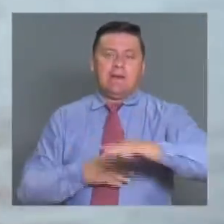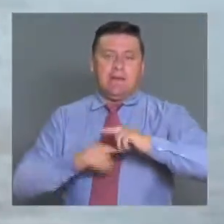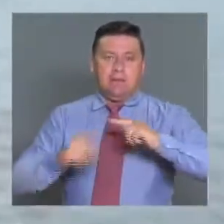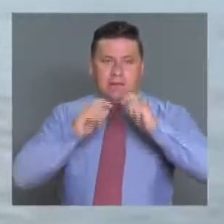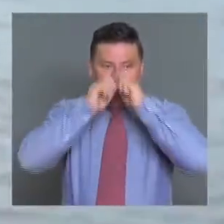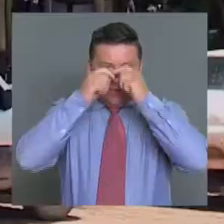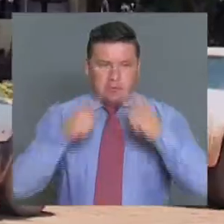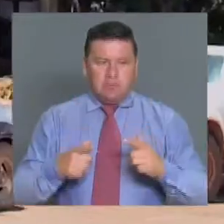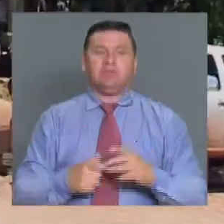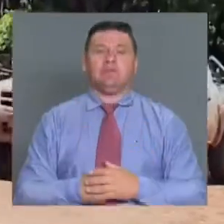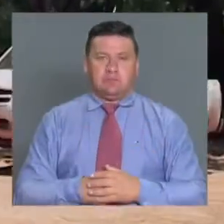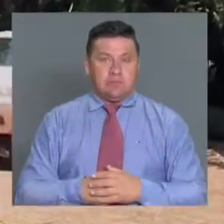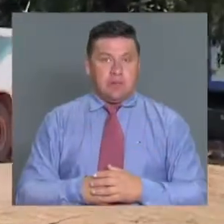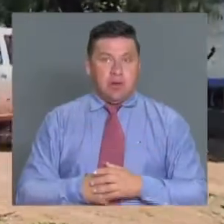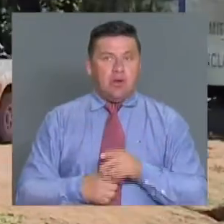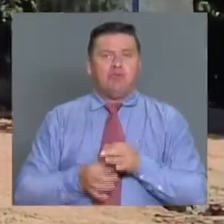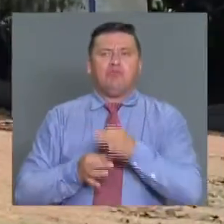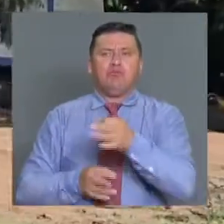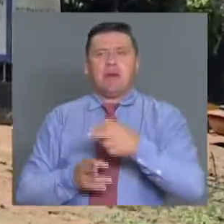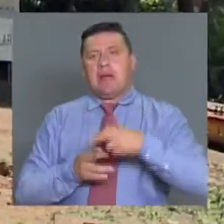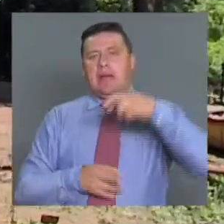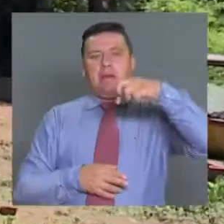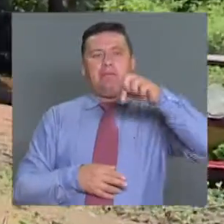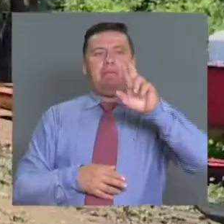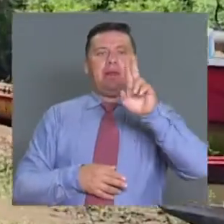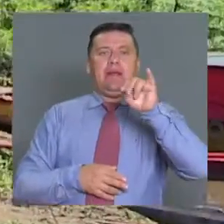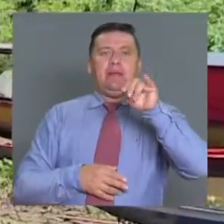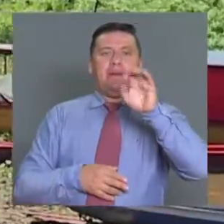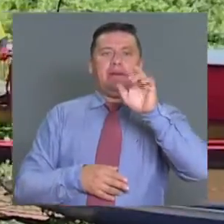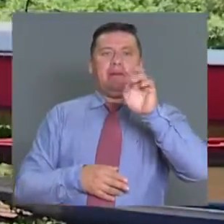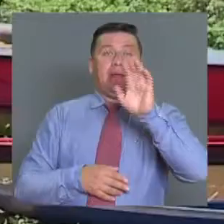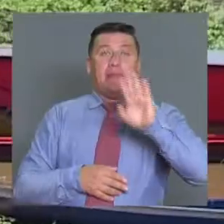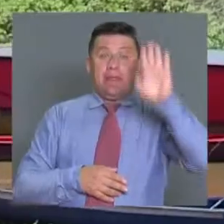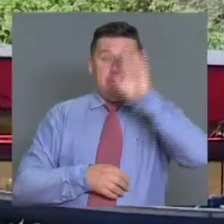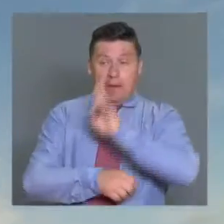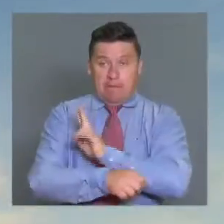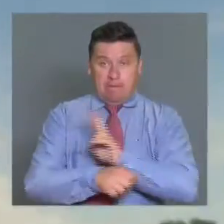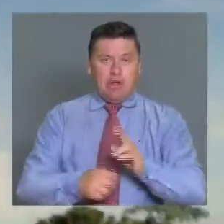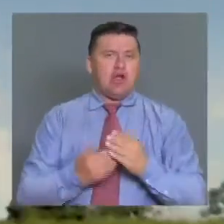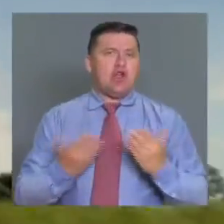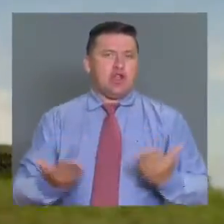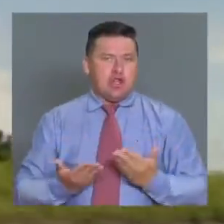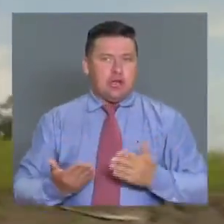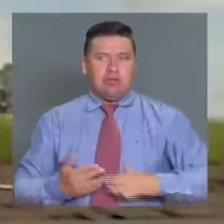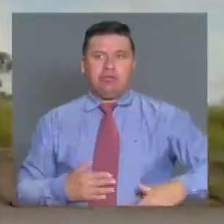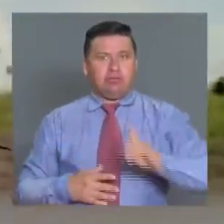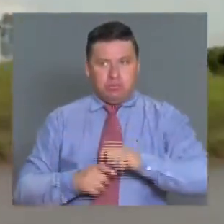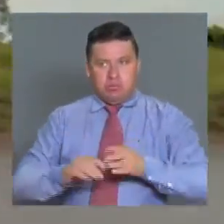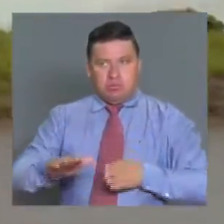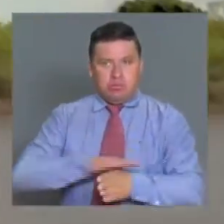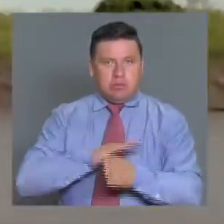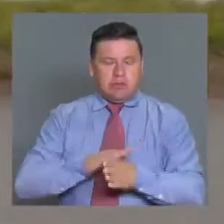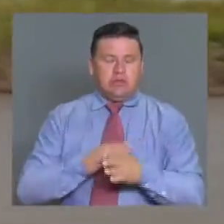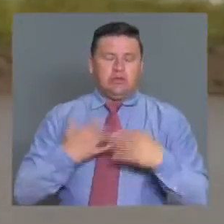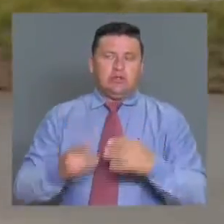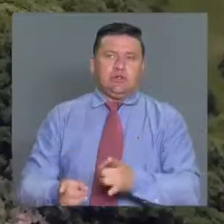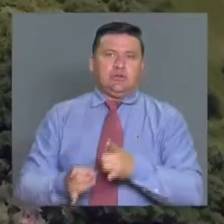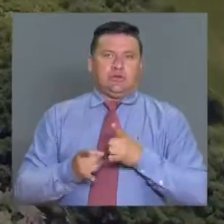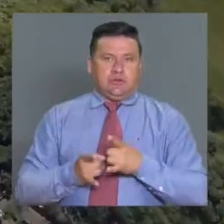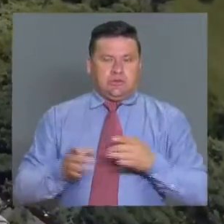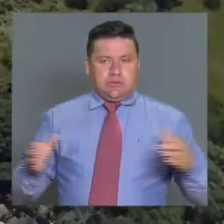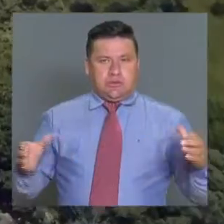administración pública en la primavera un municipio del departamento del vichada donde la condición de acceso es extrema